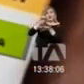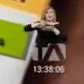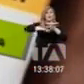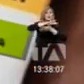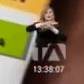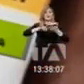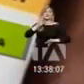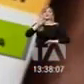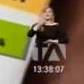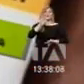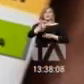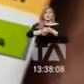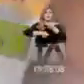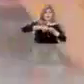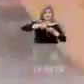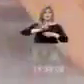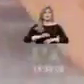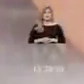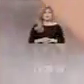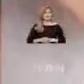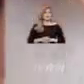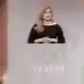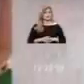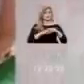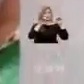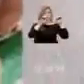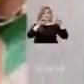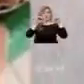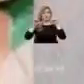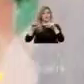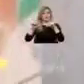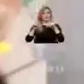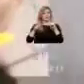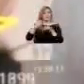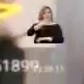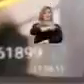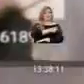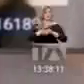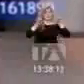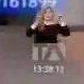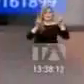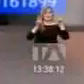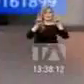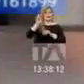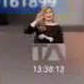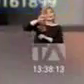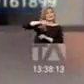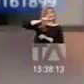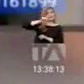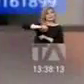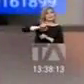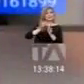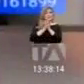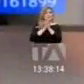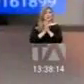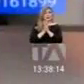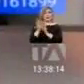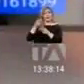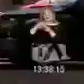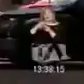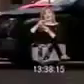su venta. A su vez, él subió estas otras fotos de las ampollas bajo el texto "Sí hay pedidos a Abraham